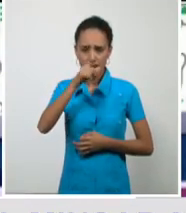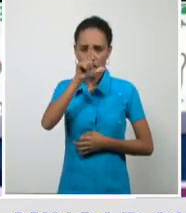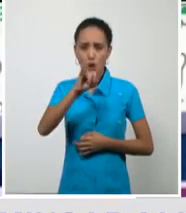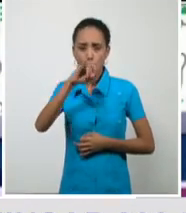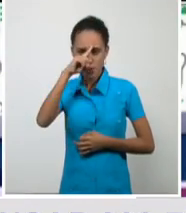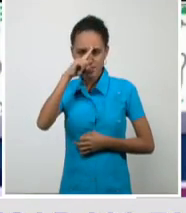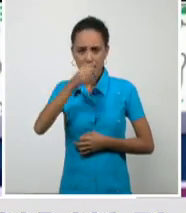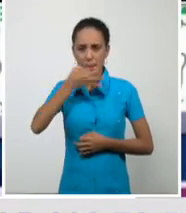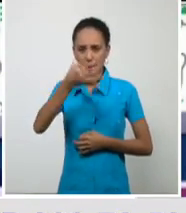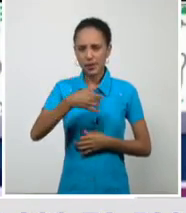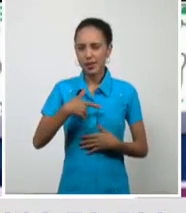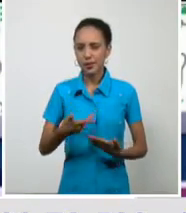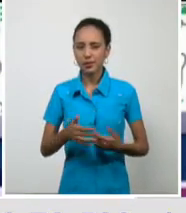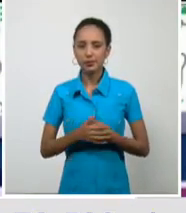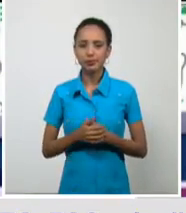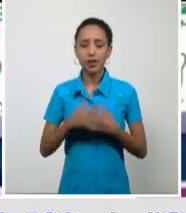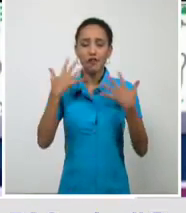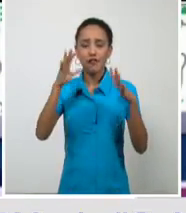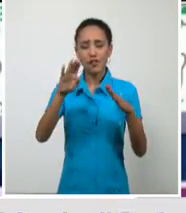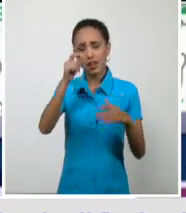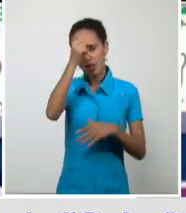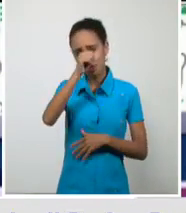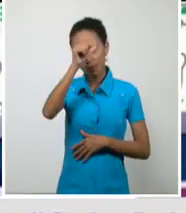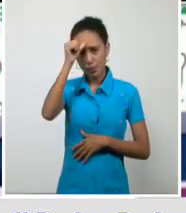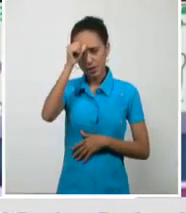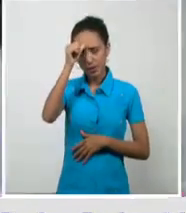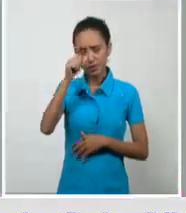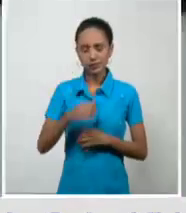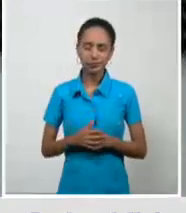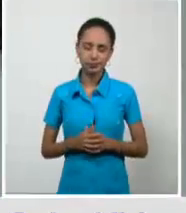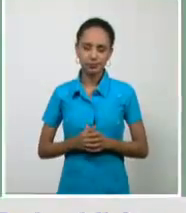con nosotros. Tengan todos un feliz domingo, un buen fin de semana.